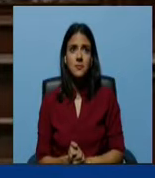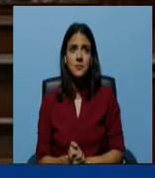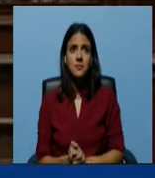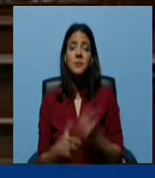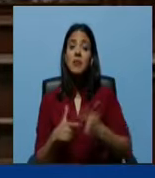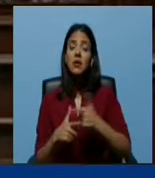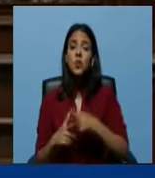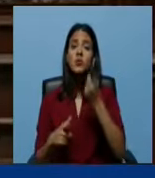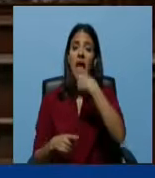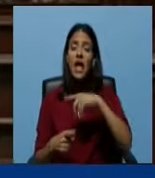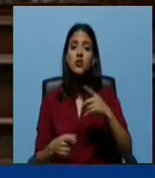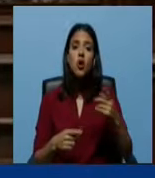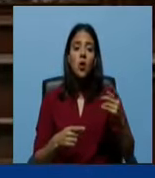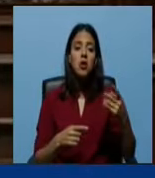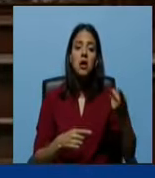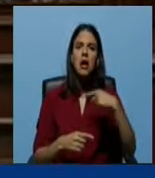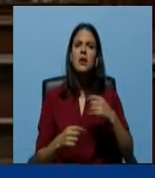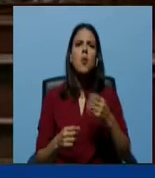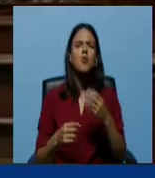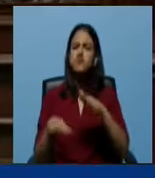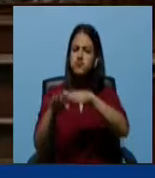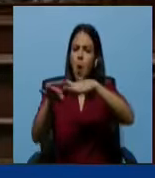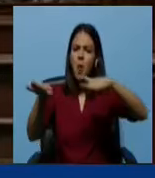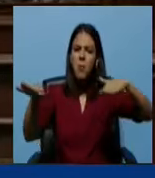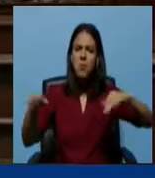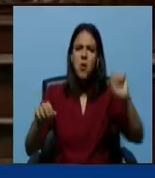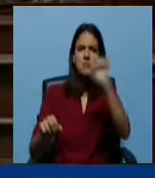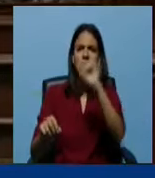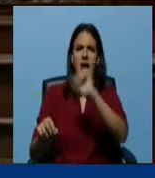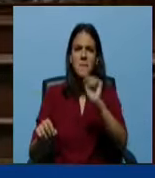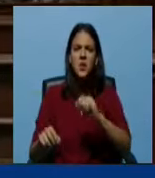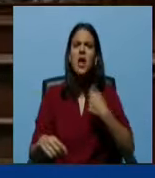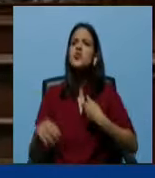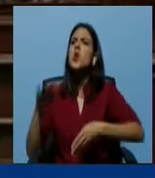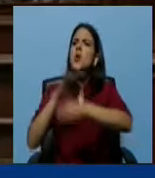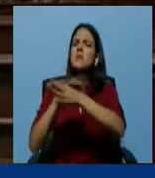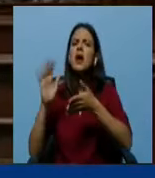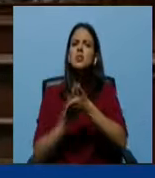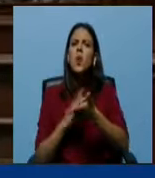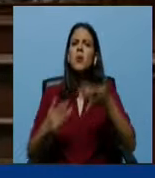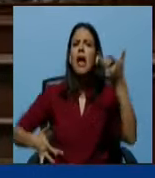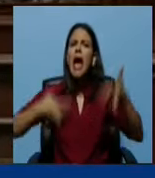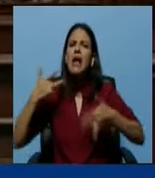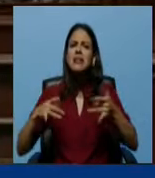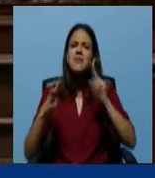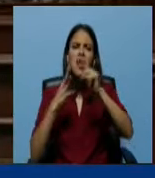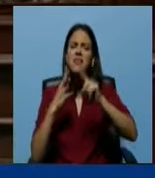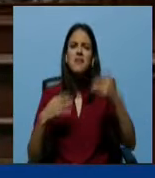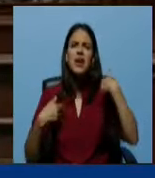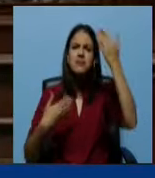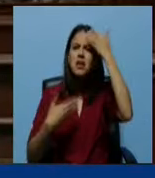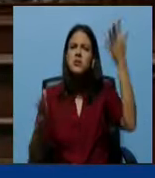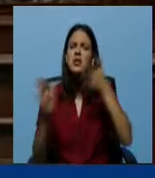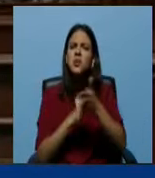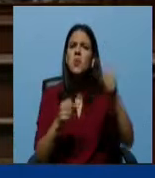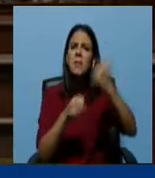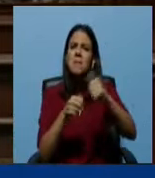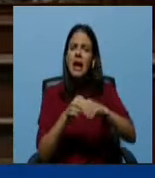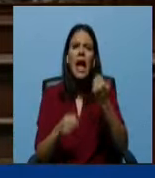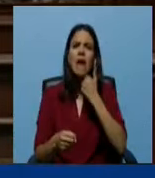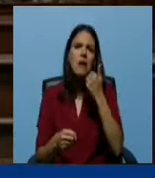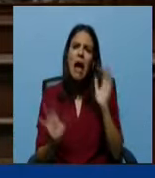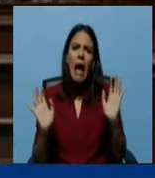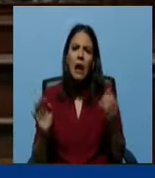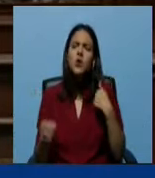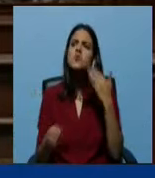entonces me llevaron, me esperaban un poco de camionetas allá yo. Yo iba a unas actividades en Maracaibo, no recuerdo ahorita de qué era.